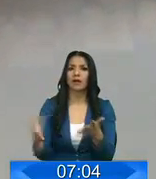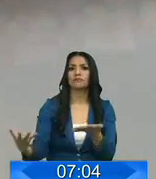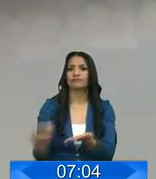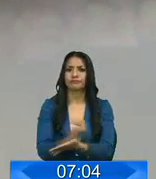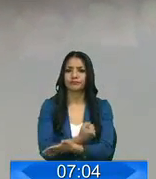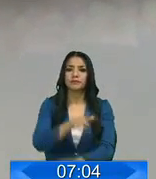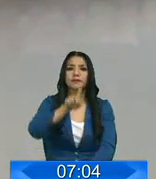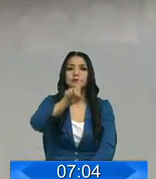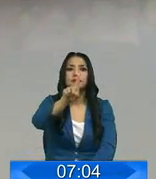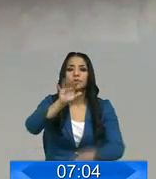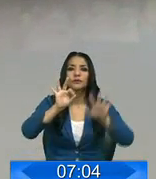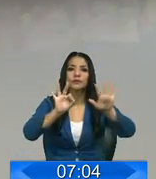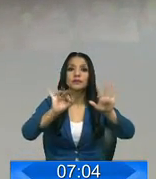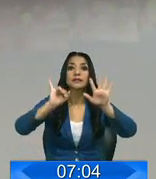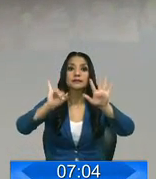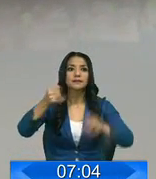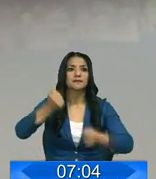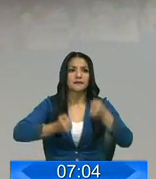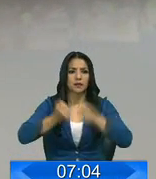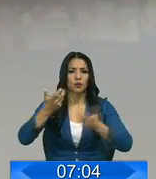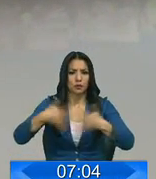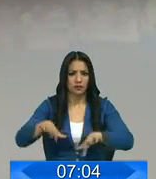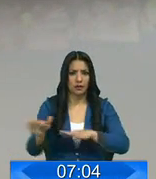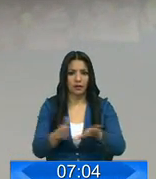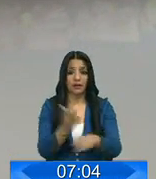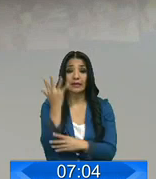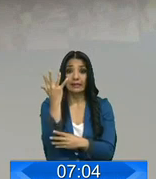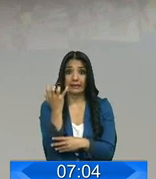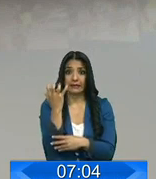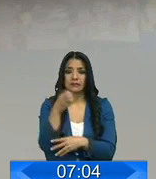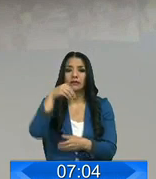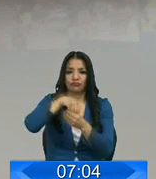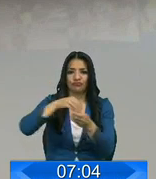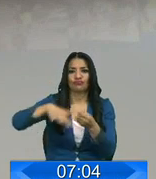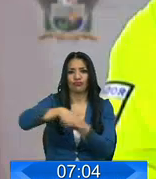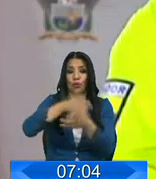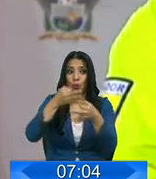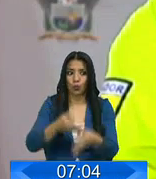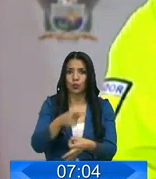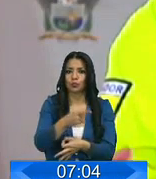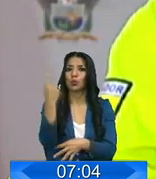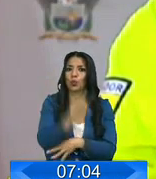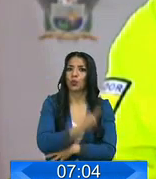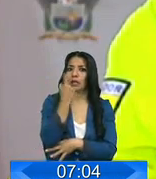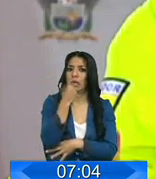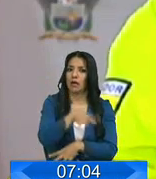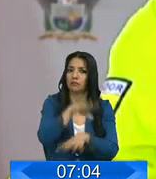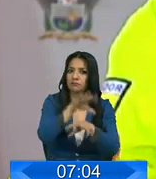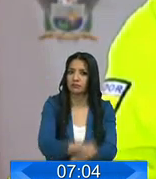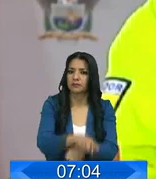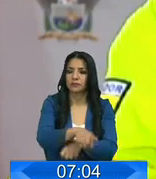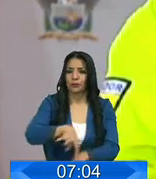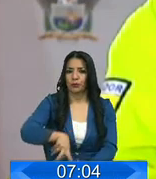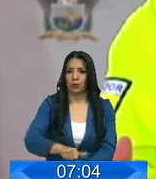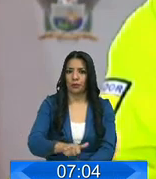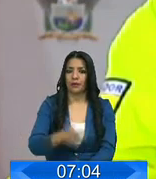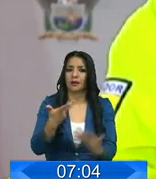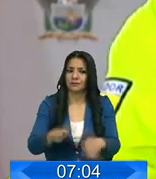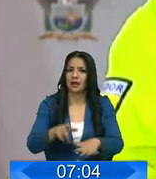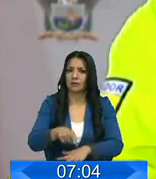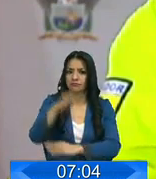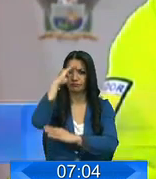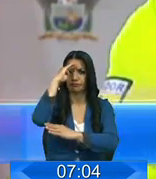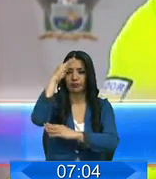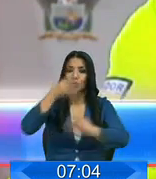186 automotores, 15 de ellos fueron dentro de la flagrancia. es por la serie de estrategias que se está adoptando aquí en la